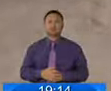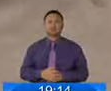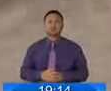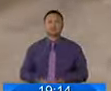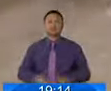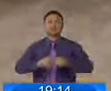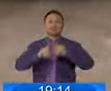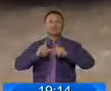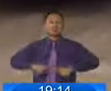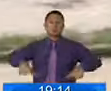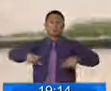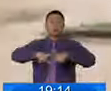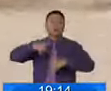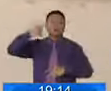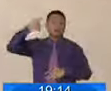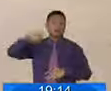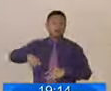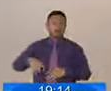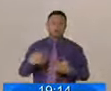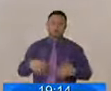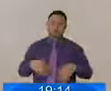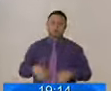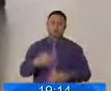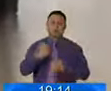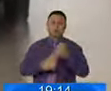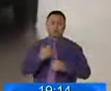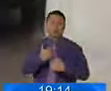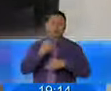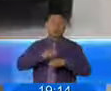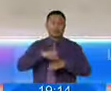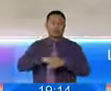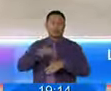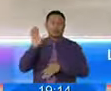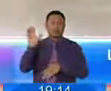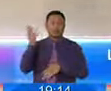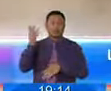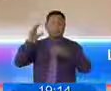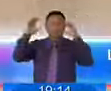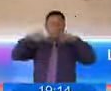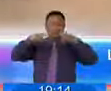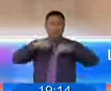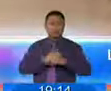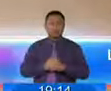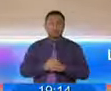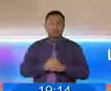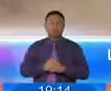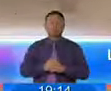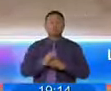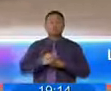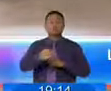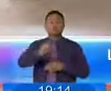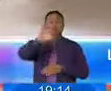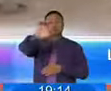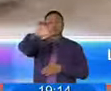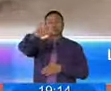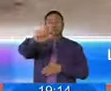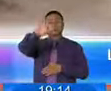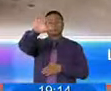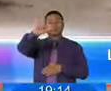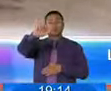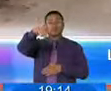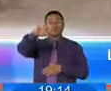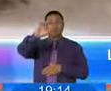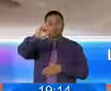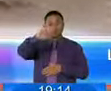provincia de Loja se han visto afectados por el fuerte temporal invernal. En el cantón Catamayo el agua ingresó a varias viviendas.